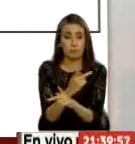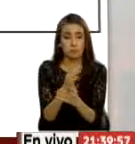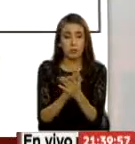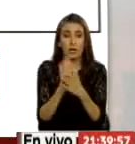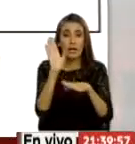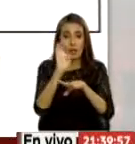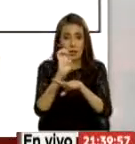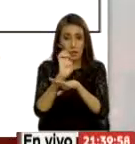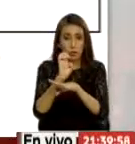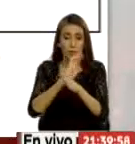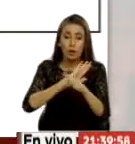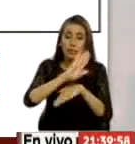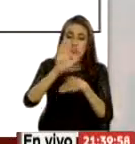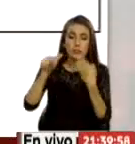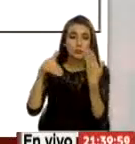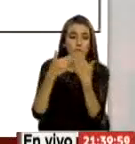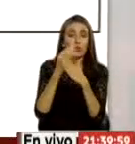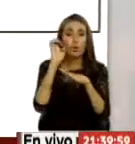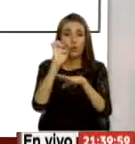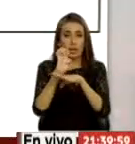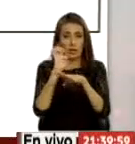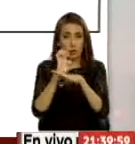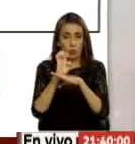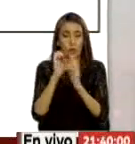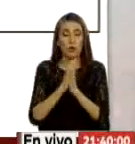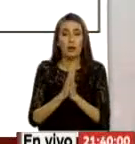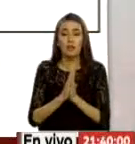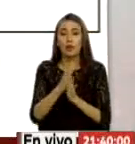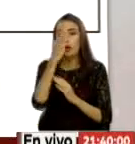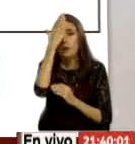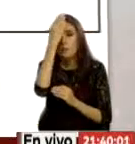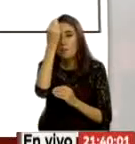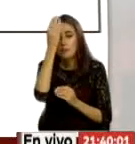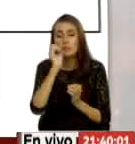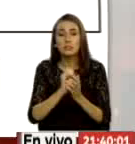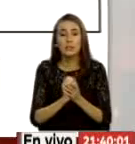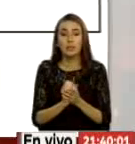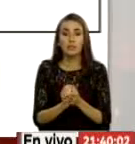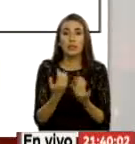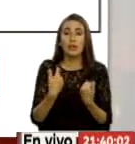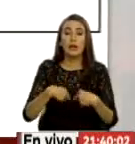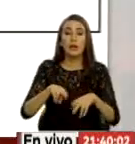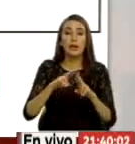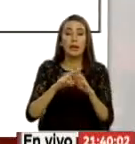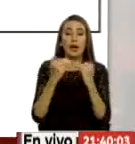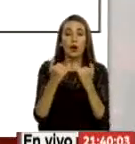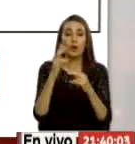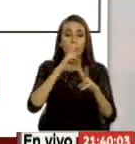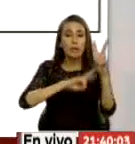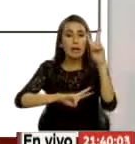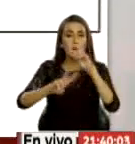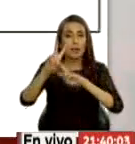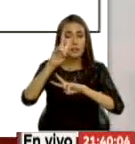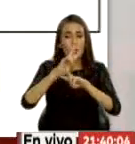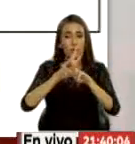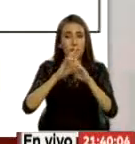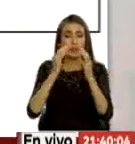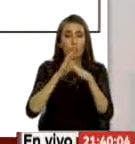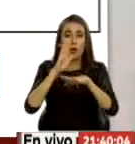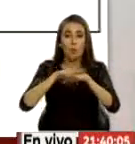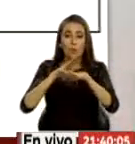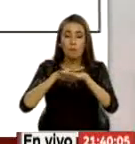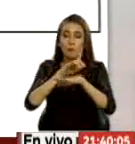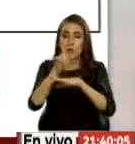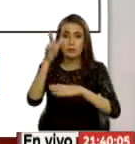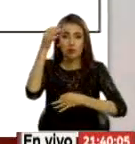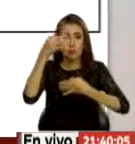de una persona ni de un político, sino ya es una imagen del Ecuador, en donde hemos podido analizar ya la acusación del